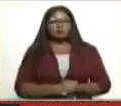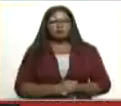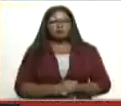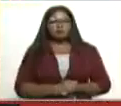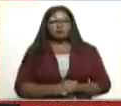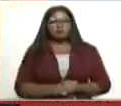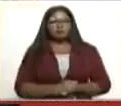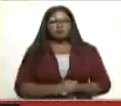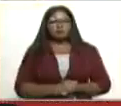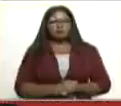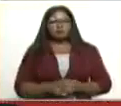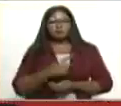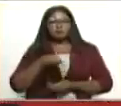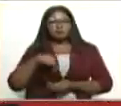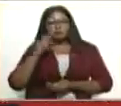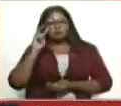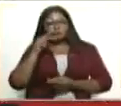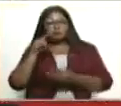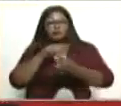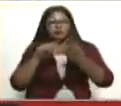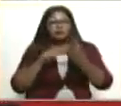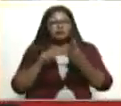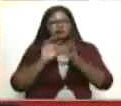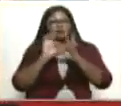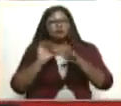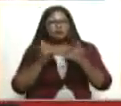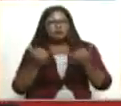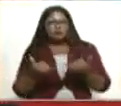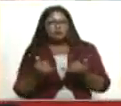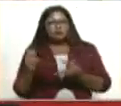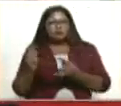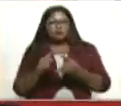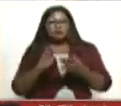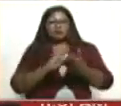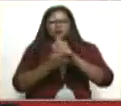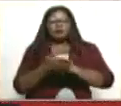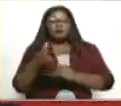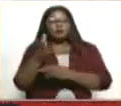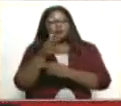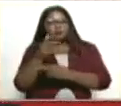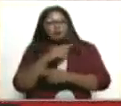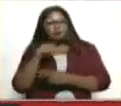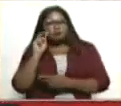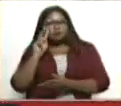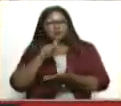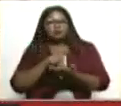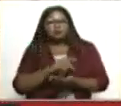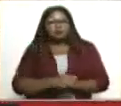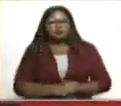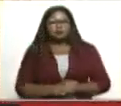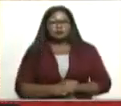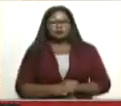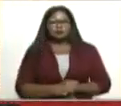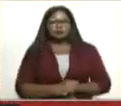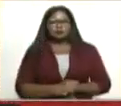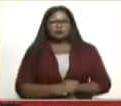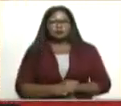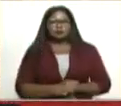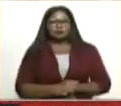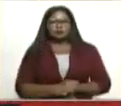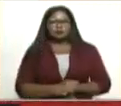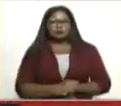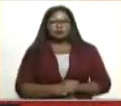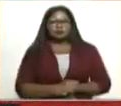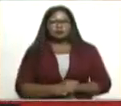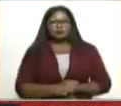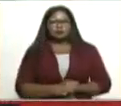montados en estos tres carriles que ya se han mencionado, cese al fuego, participación, acciones y